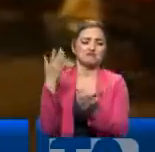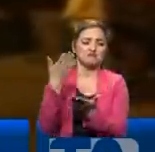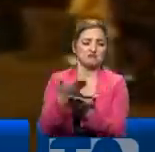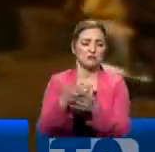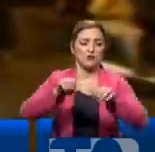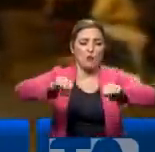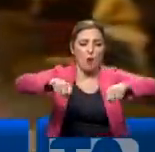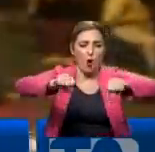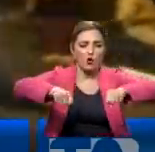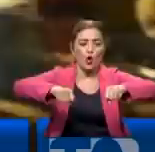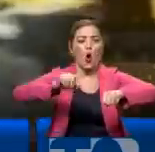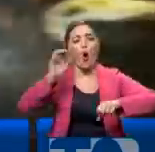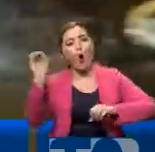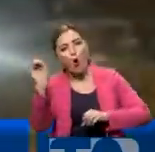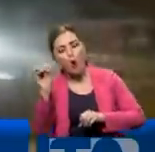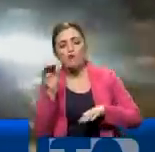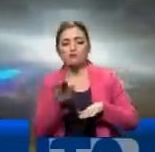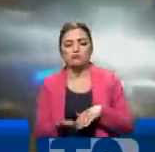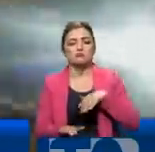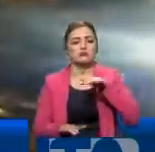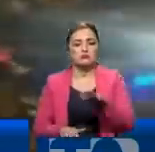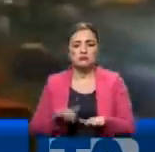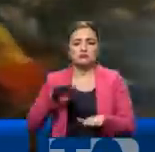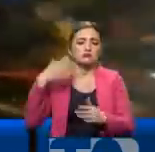en motos y a pie.